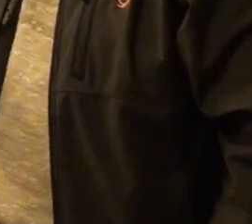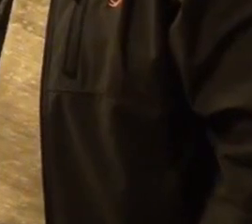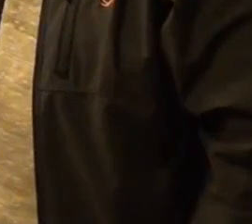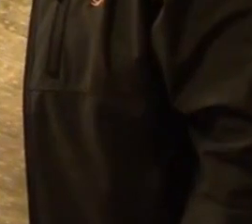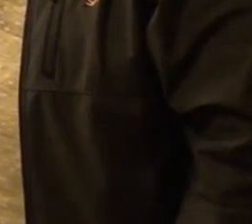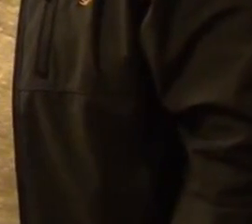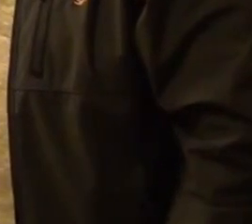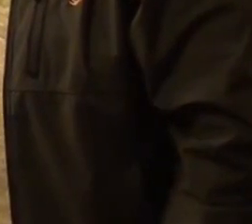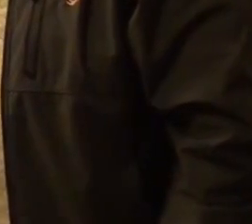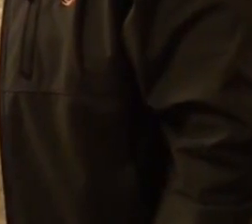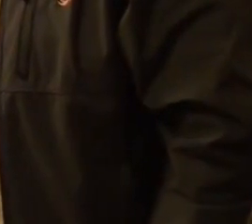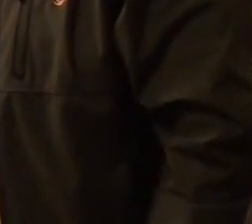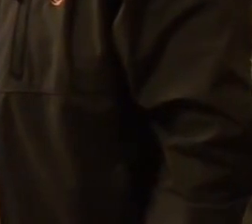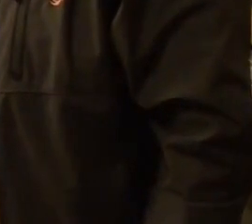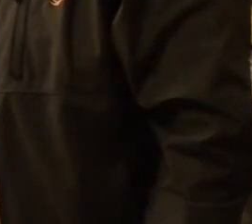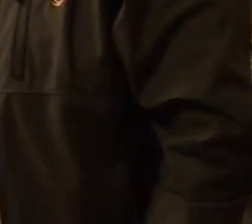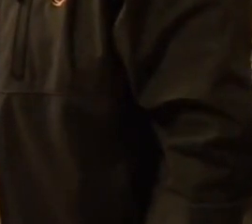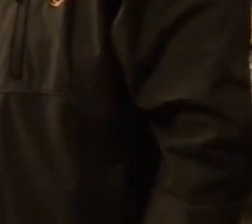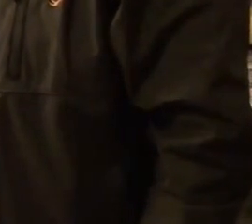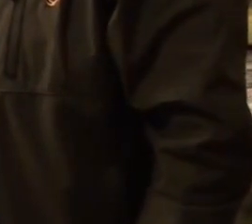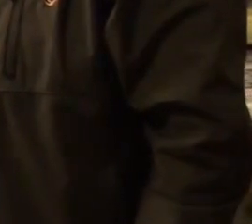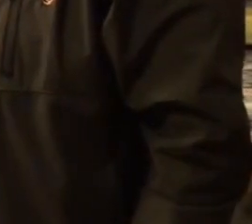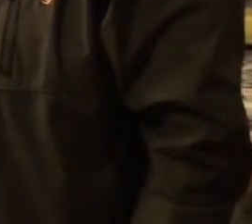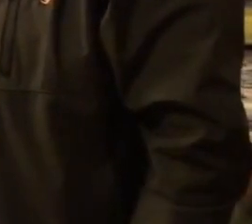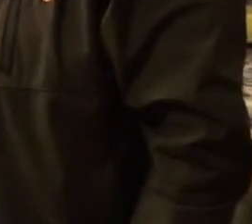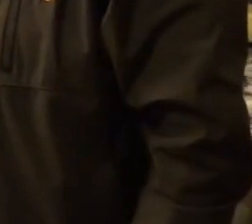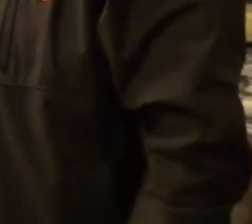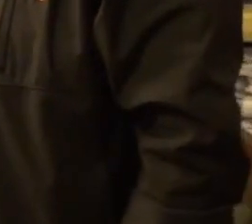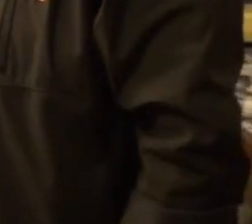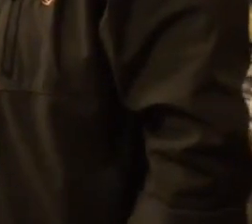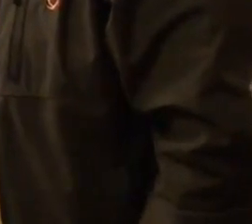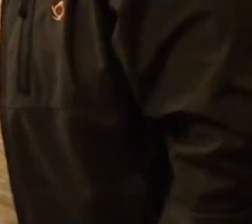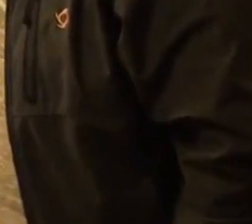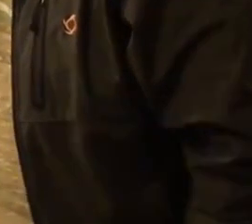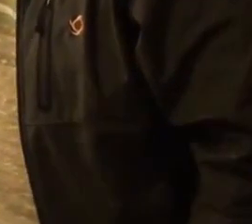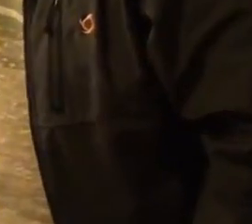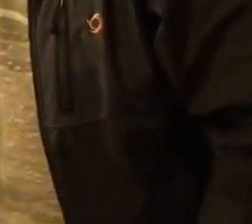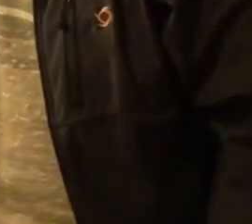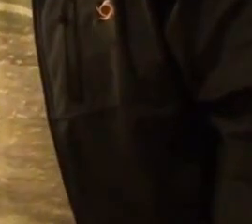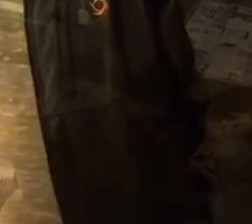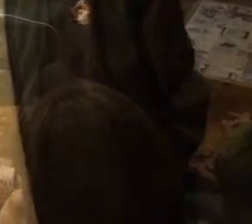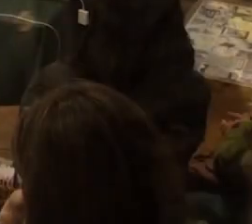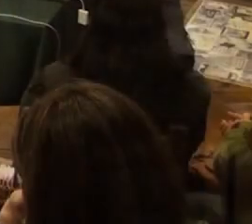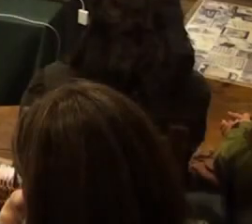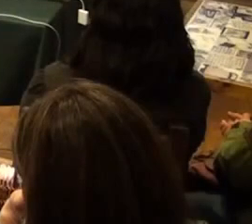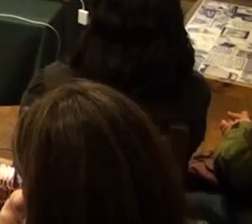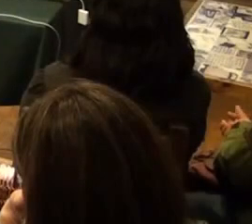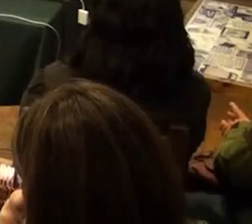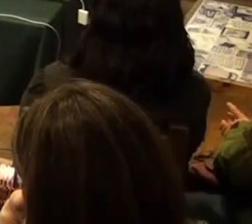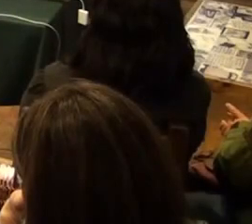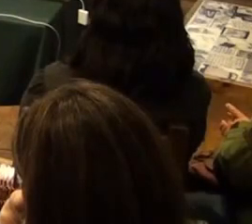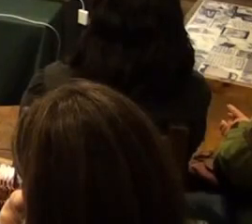que personas que tengan algún interés en la ciencia, pero que no necesariamente sean científicos, tengan la oportunidad de conocer e interactuar